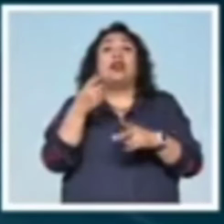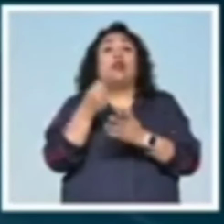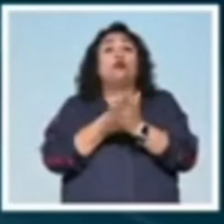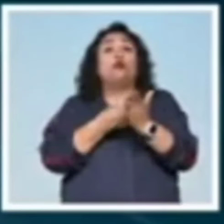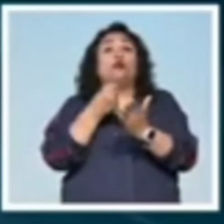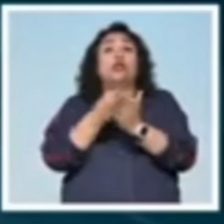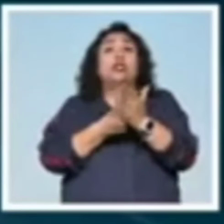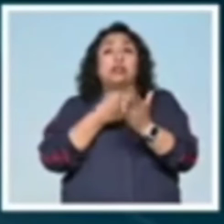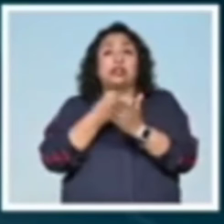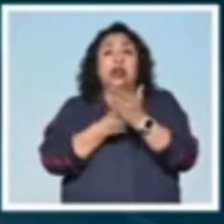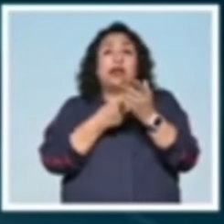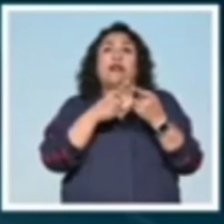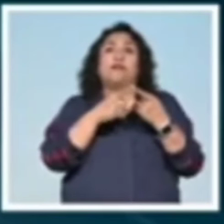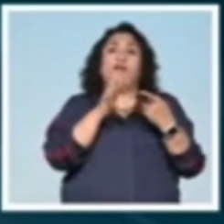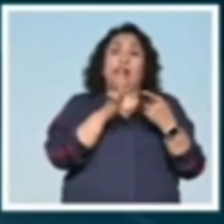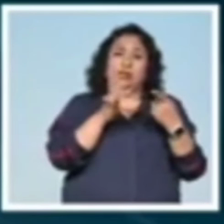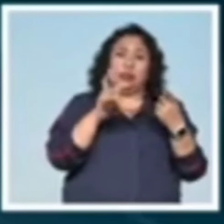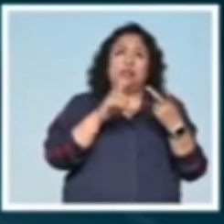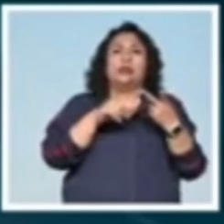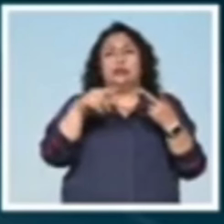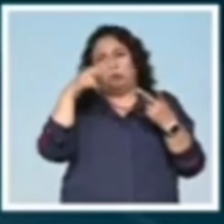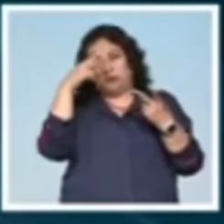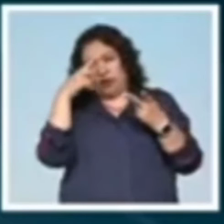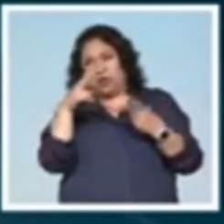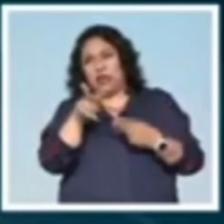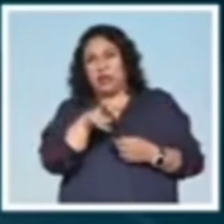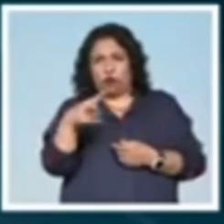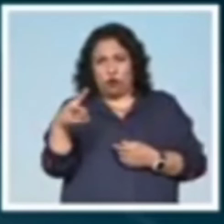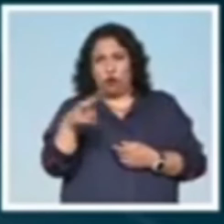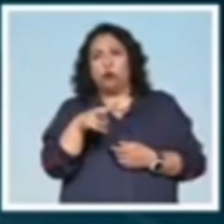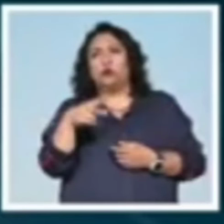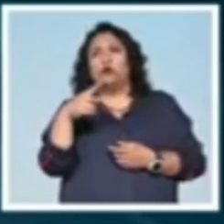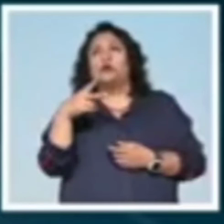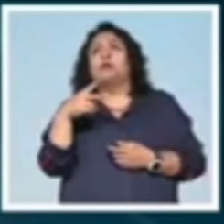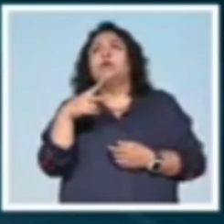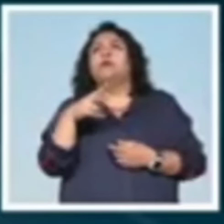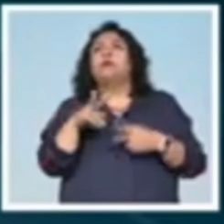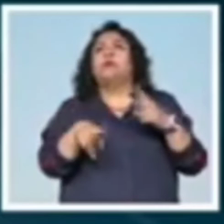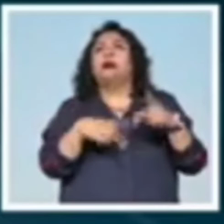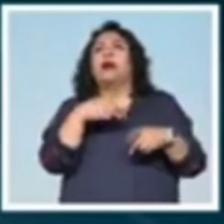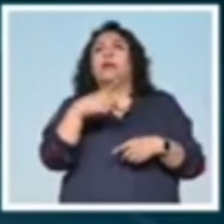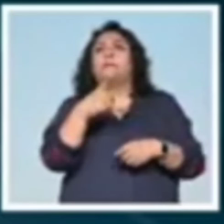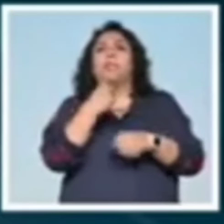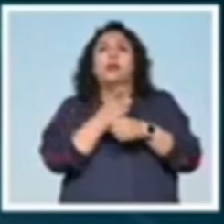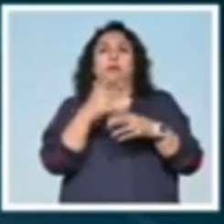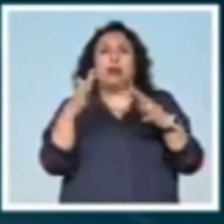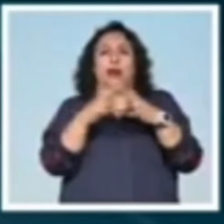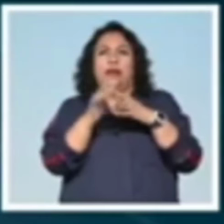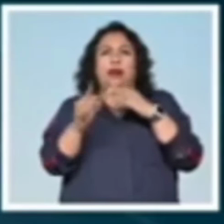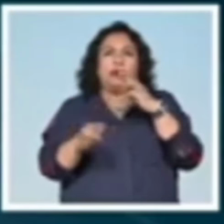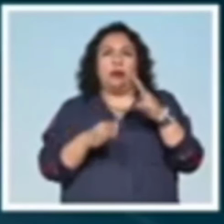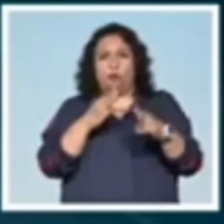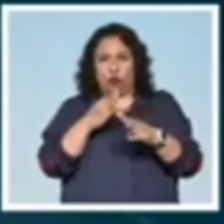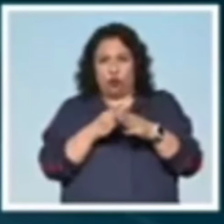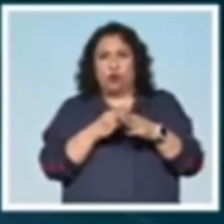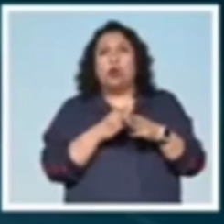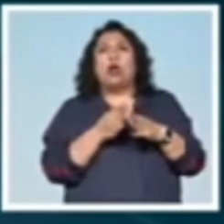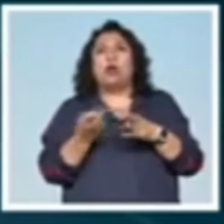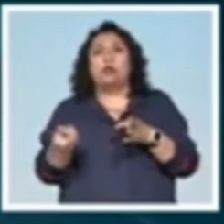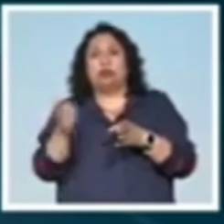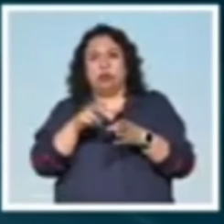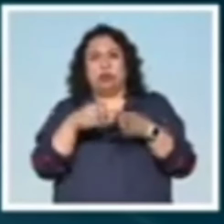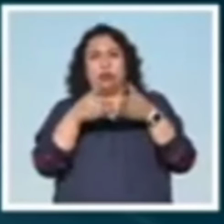luchar, uno francés, el otro mexicano, a luchar a la Primera Guerra Mundial. Se